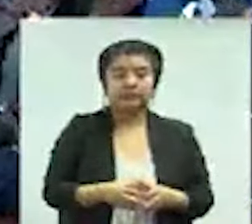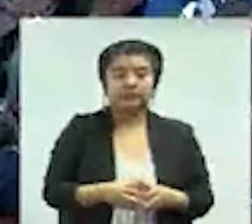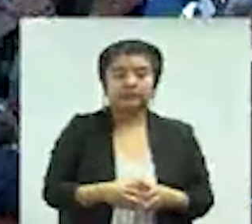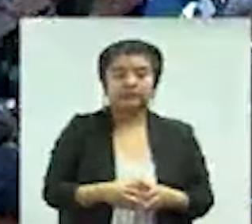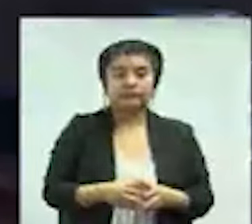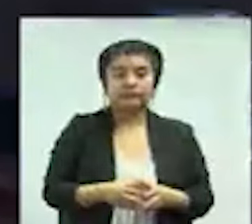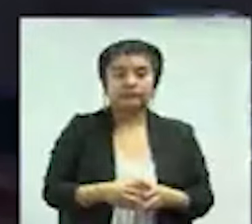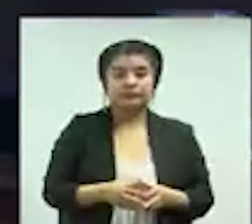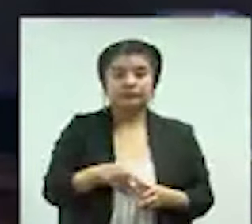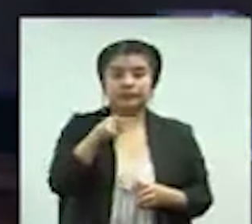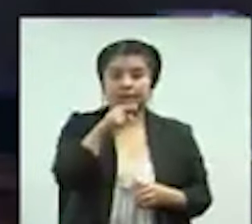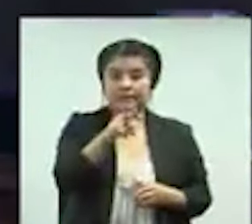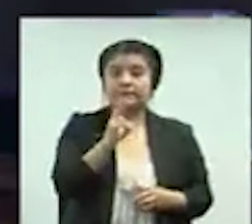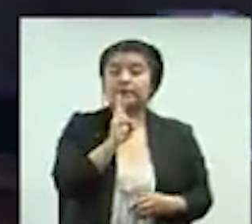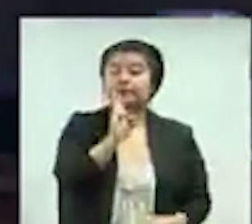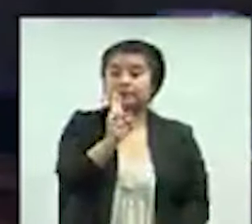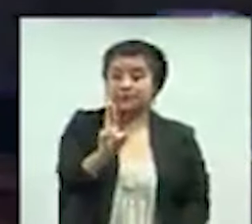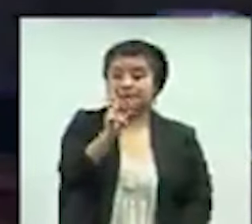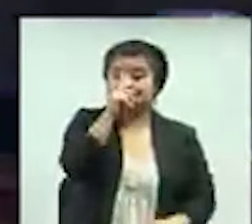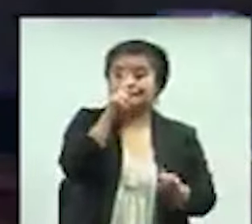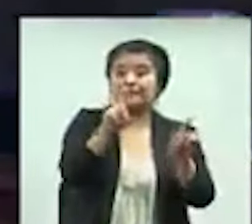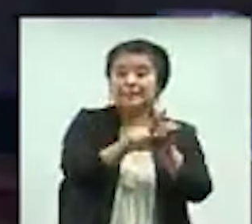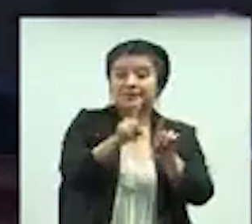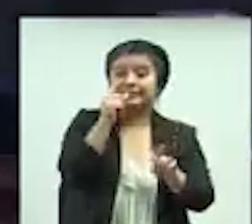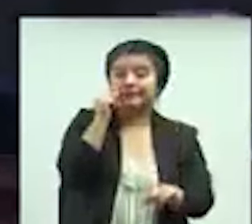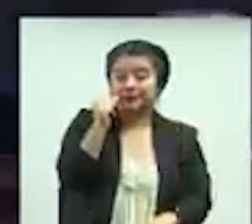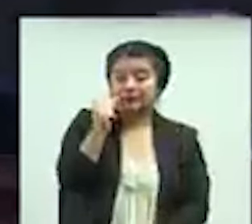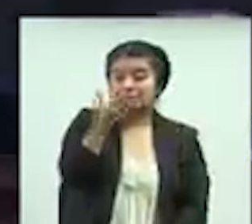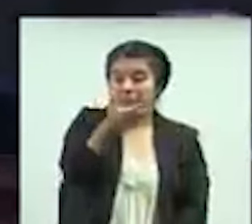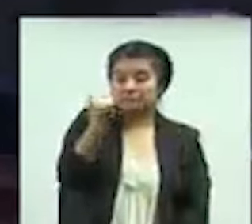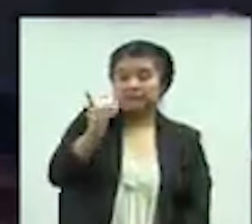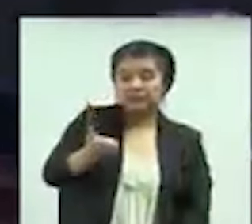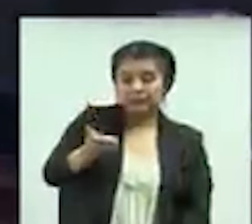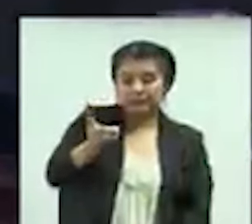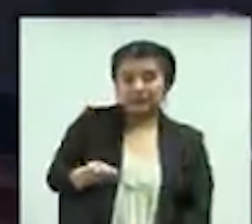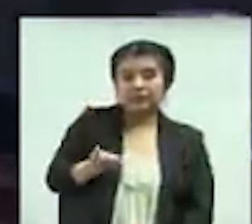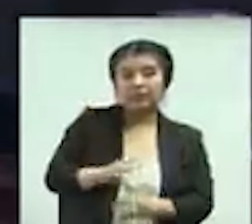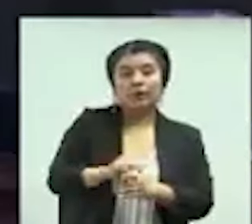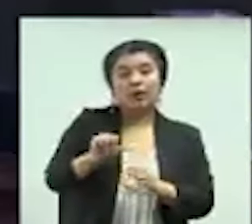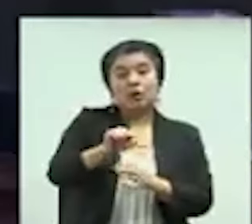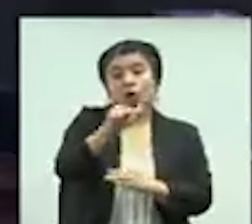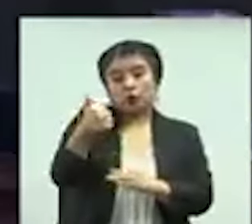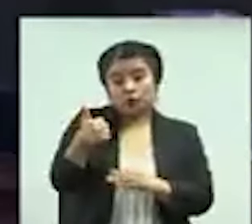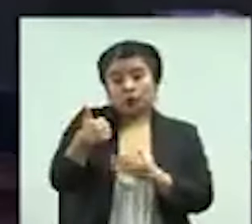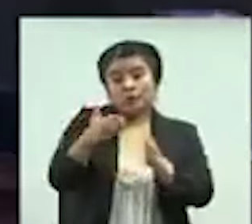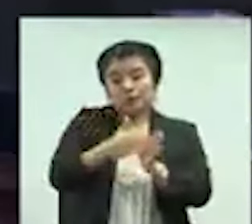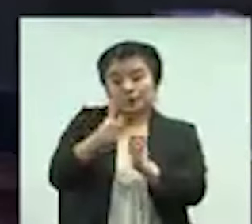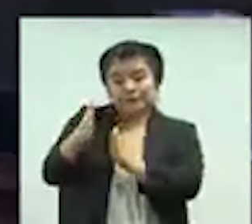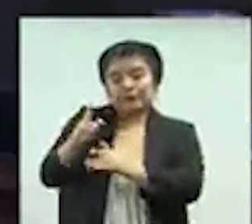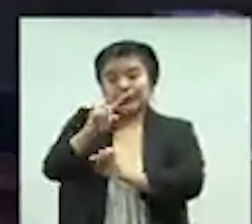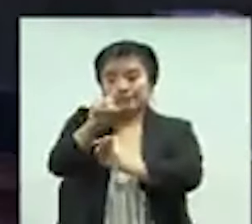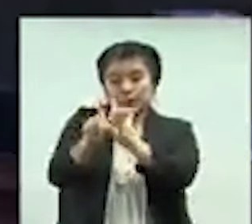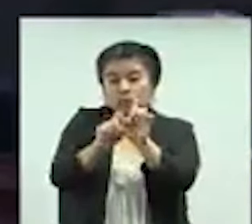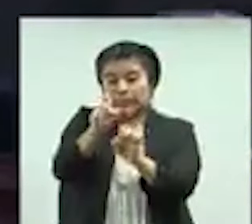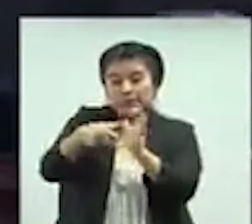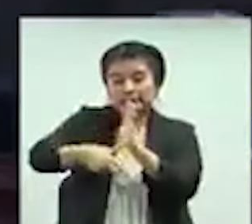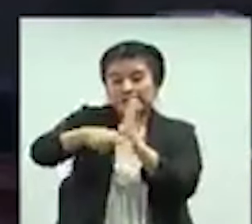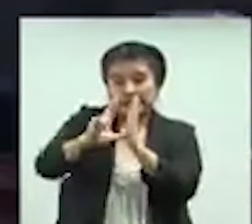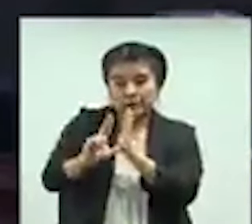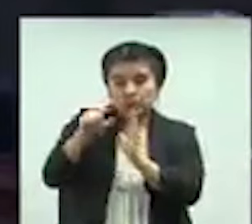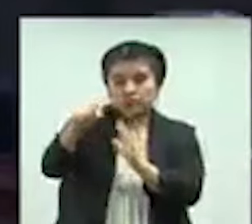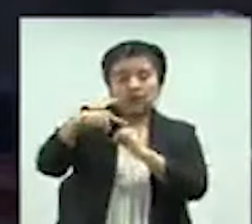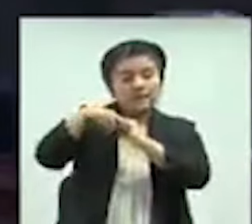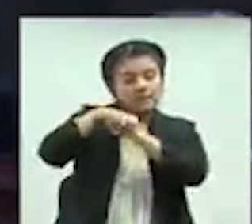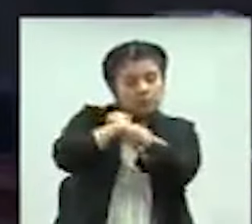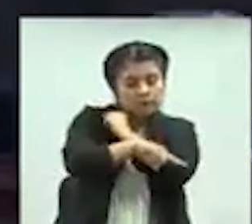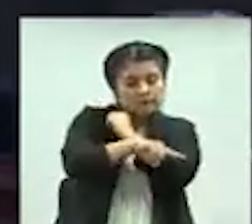Esa es una respuesta también, diputado Elmer. Ya en las repreguntas, usted puede profundizar más en los